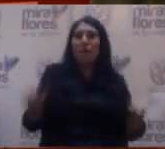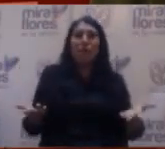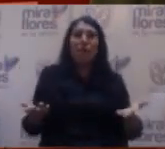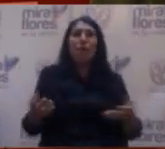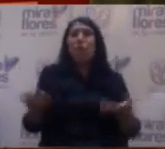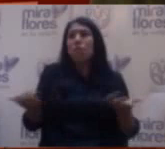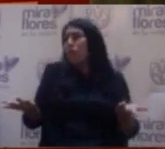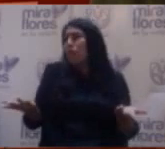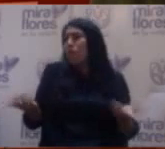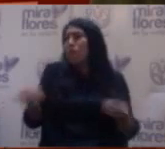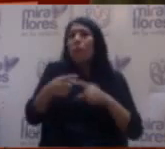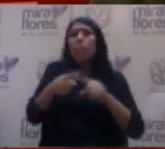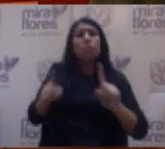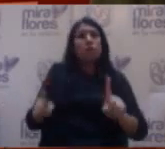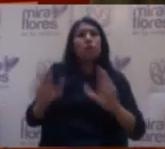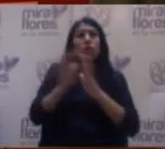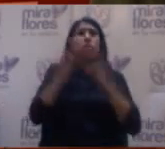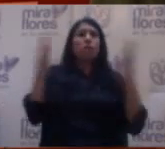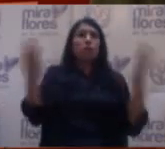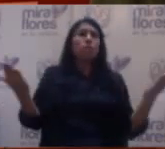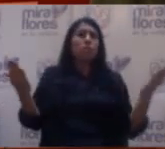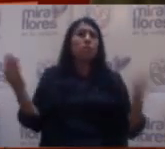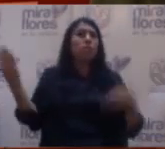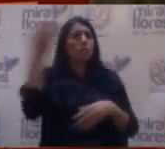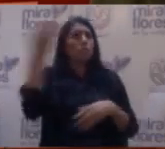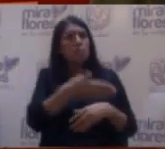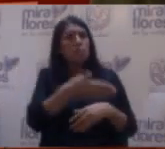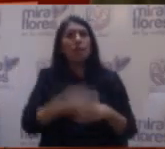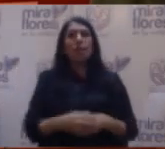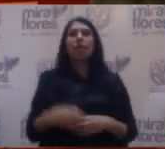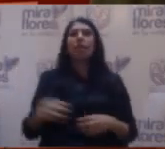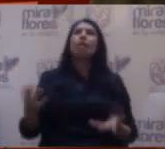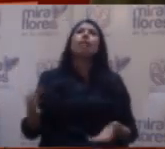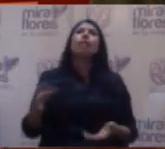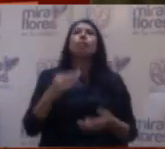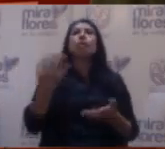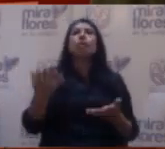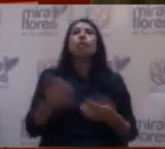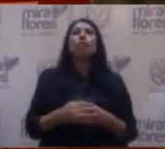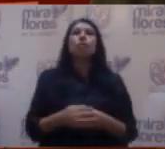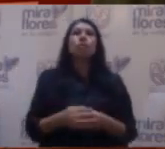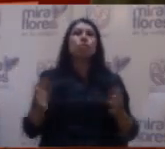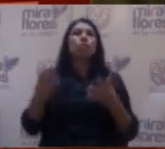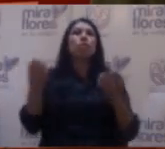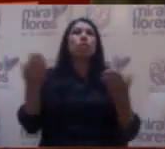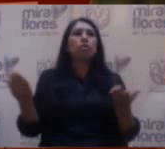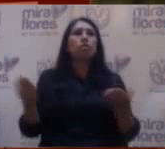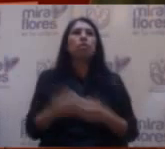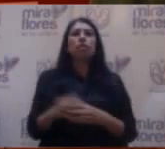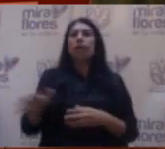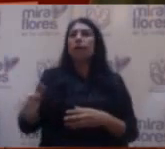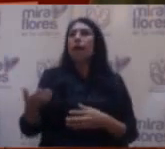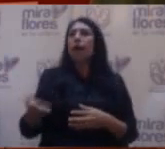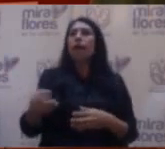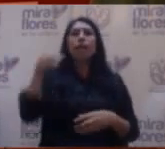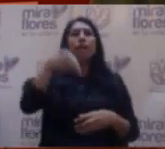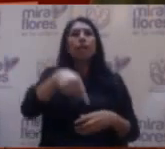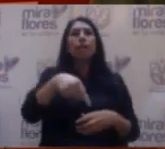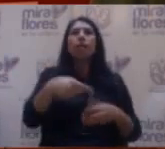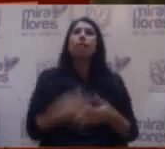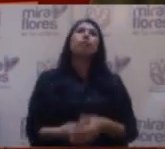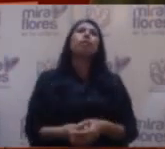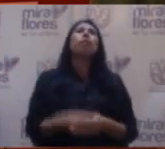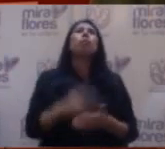abiertas. Entonces, ese es el espíritu, el sentido, la razón que hay detrás de esta propuesta y de las otras que se han